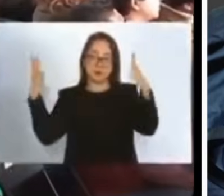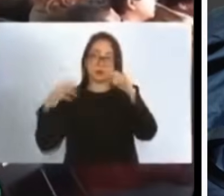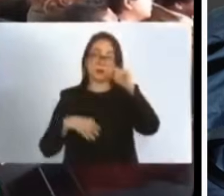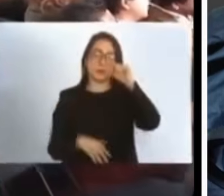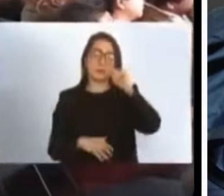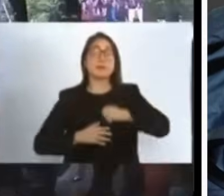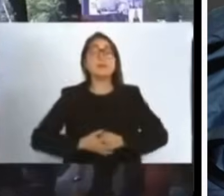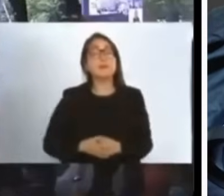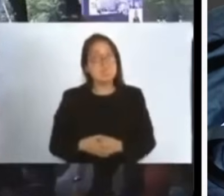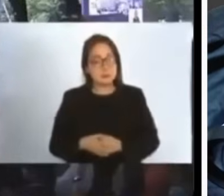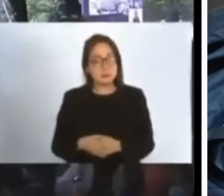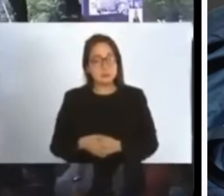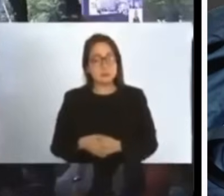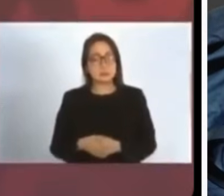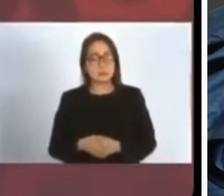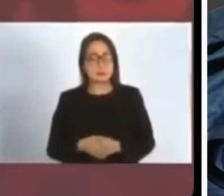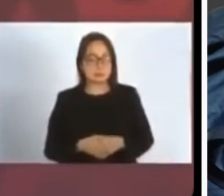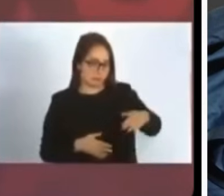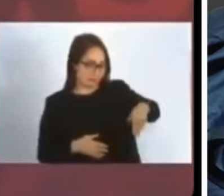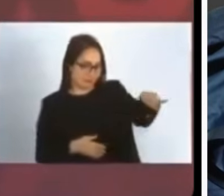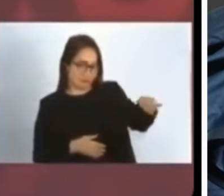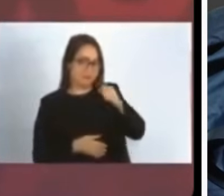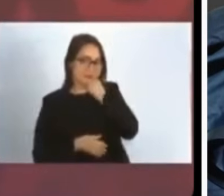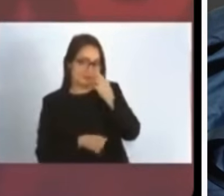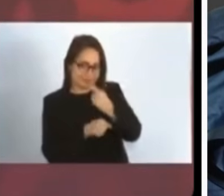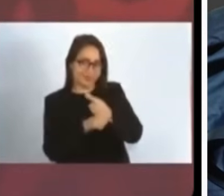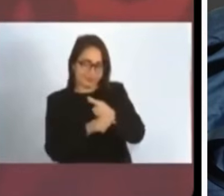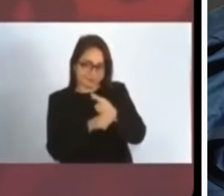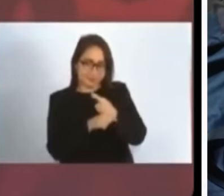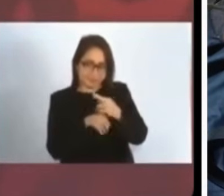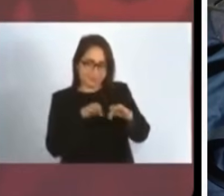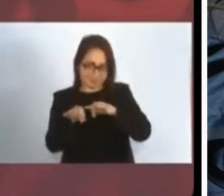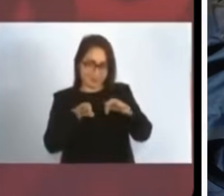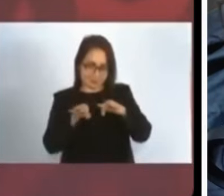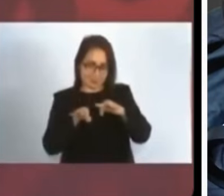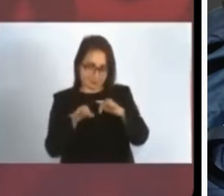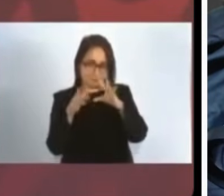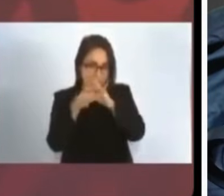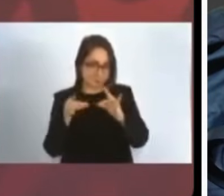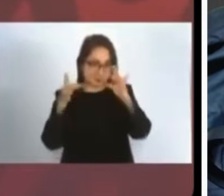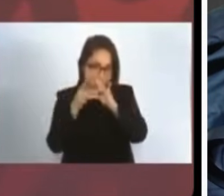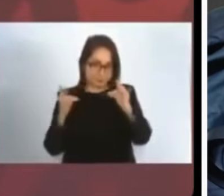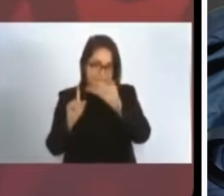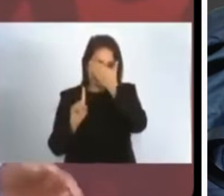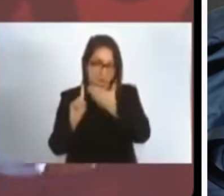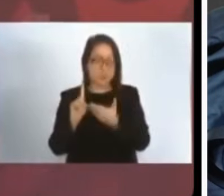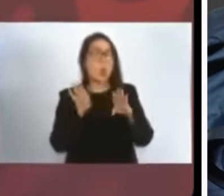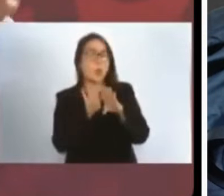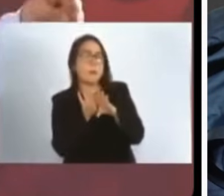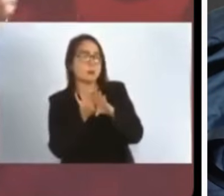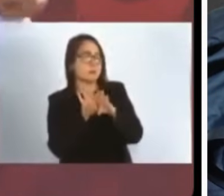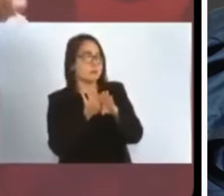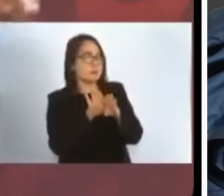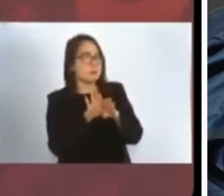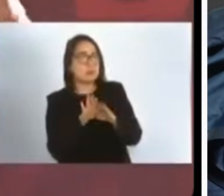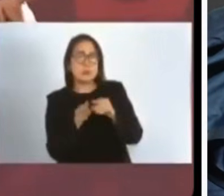recordar que hoy la Constitución está sometida al Poder Judicial, siendo que debería